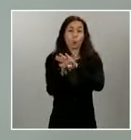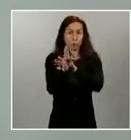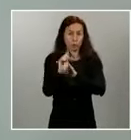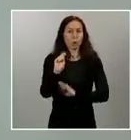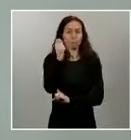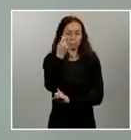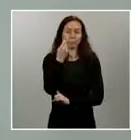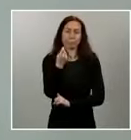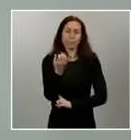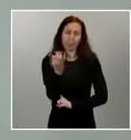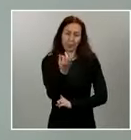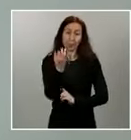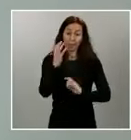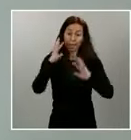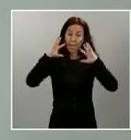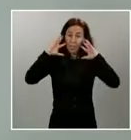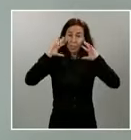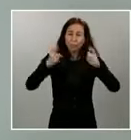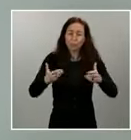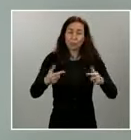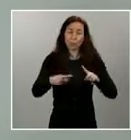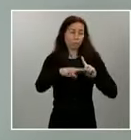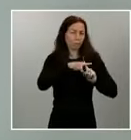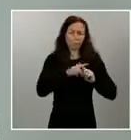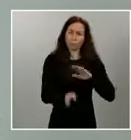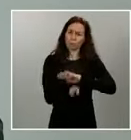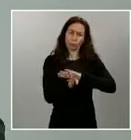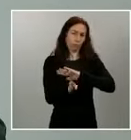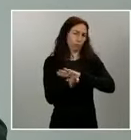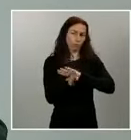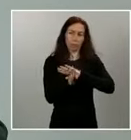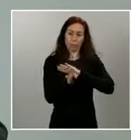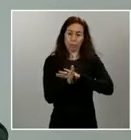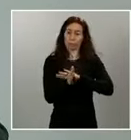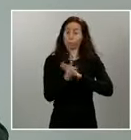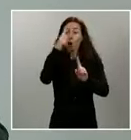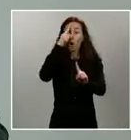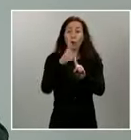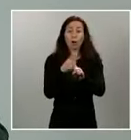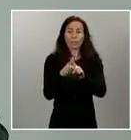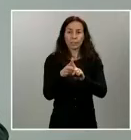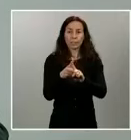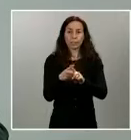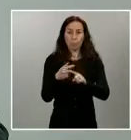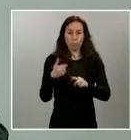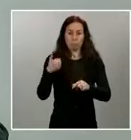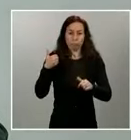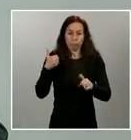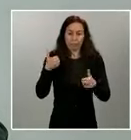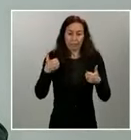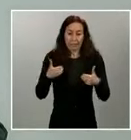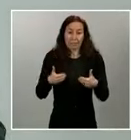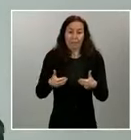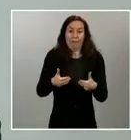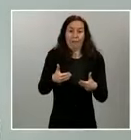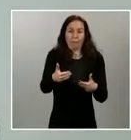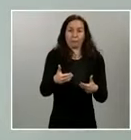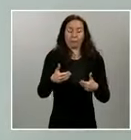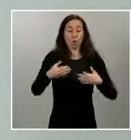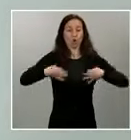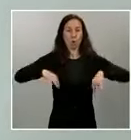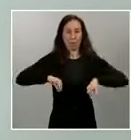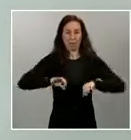sacrificio es fundamental para poder volver lo antes posible a la normalidad. Por ello, es esencial que sigamos